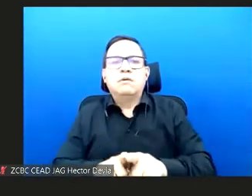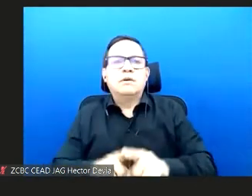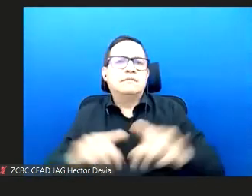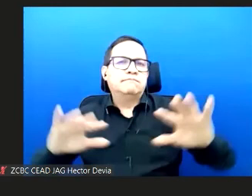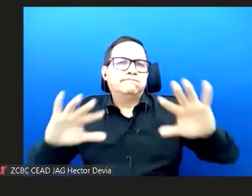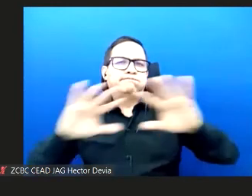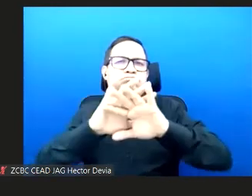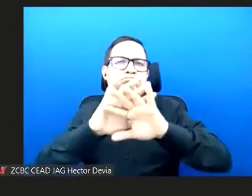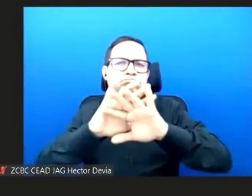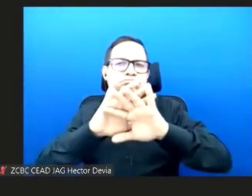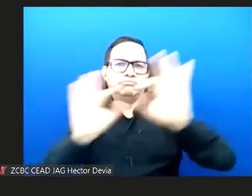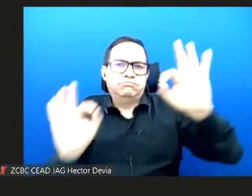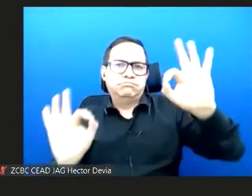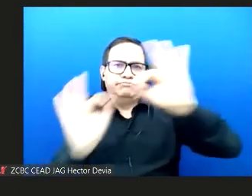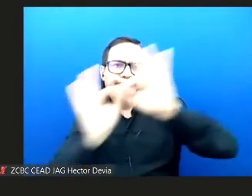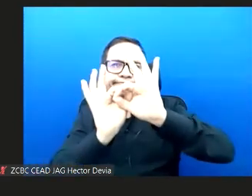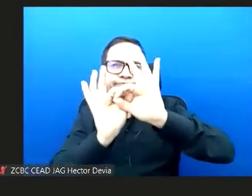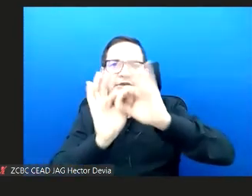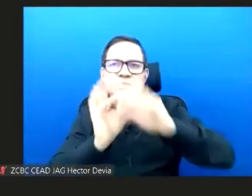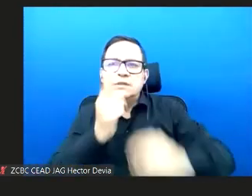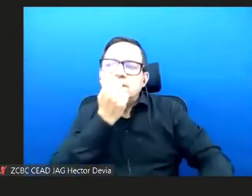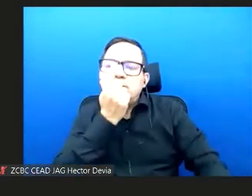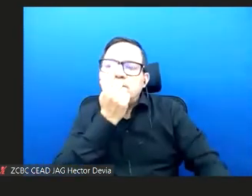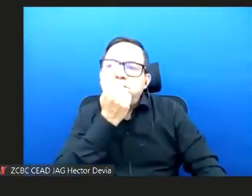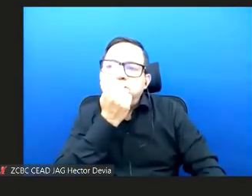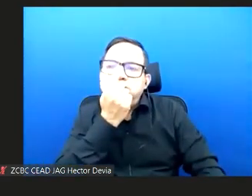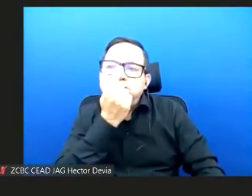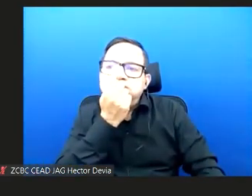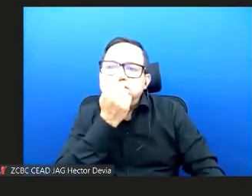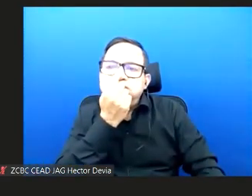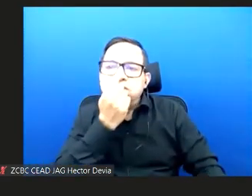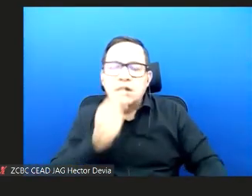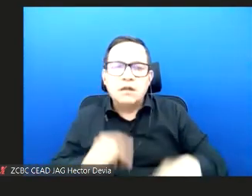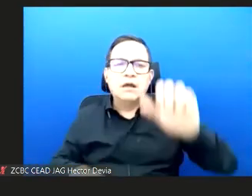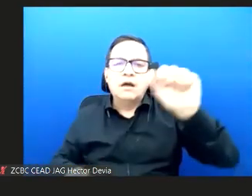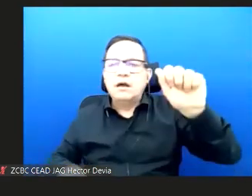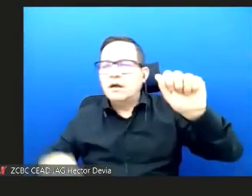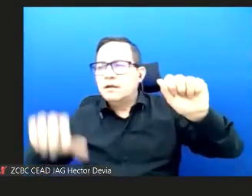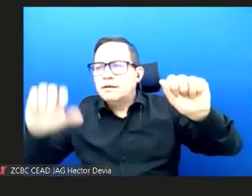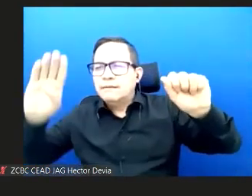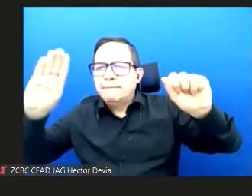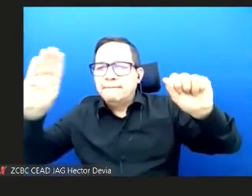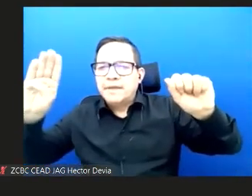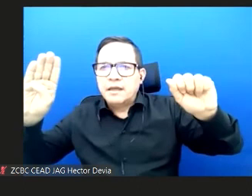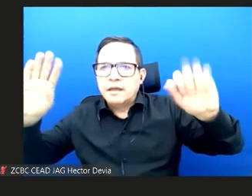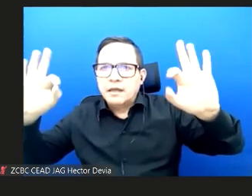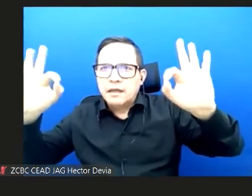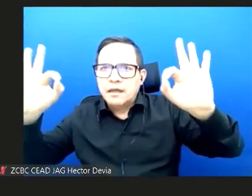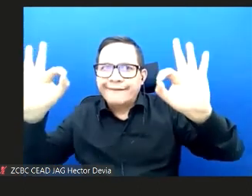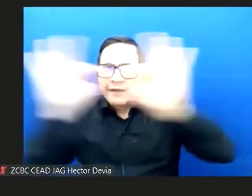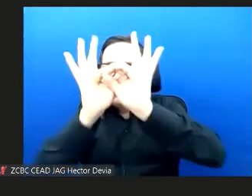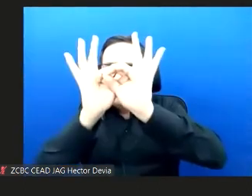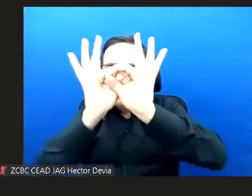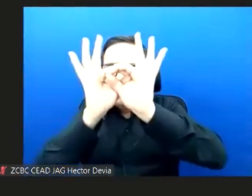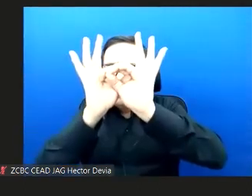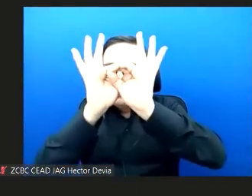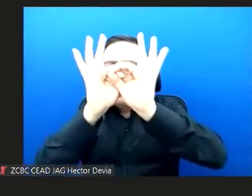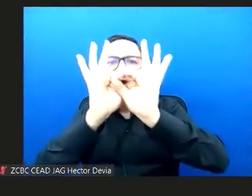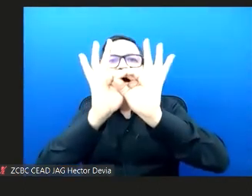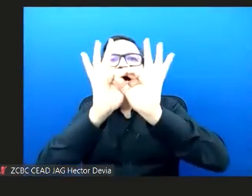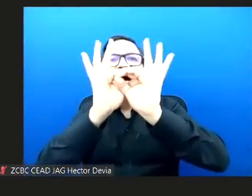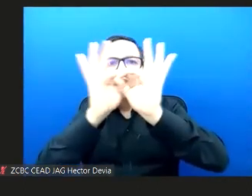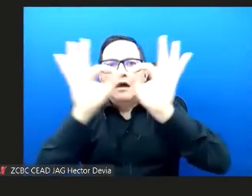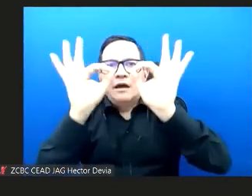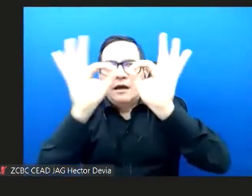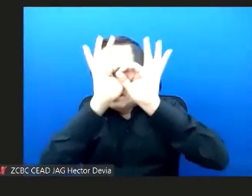¿no? Entonces tendremos que fijarnos o sumar los datos que tenemos en la intersección entre A y B.